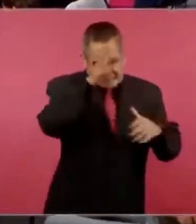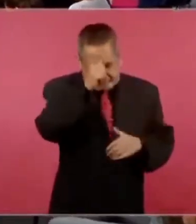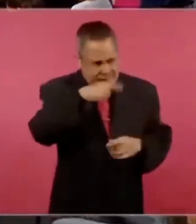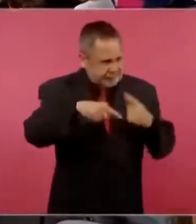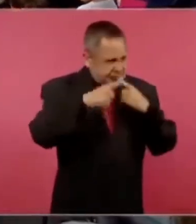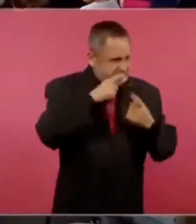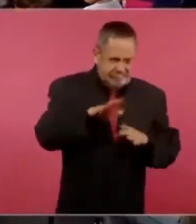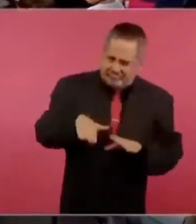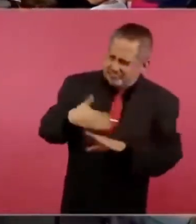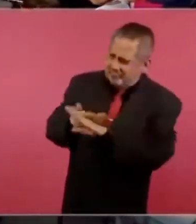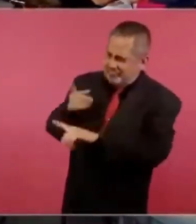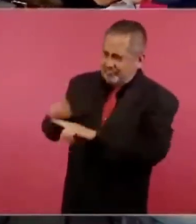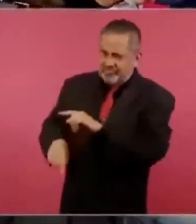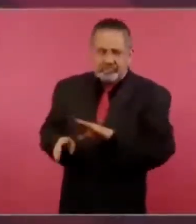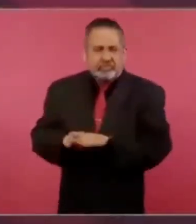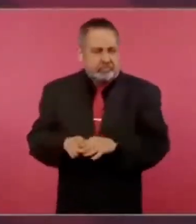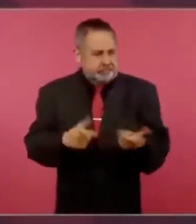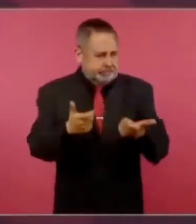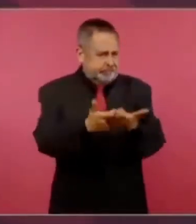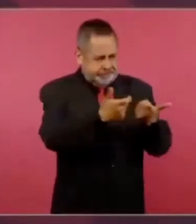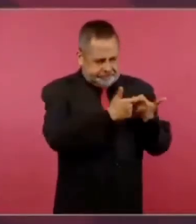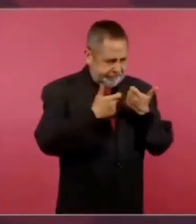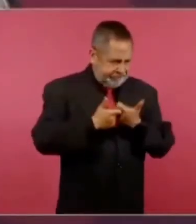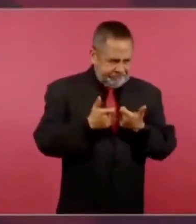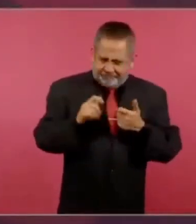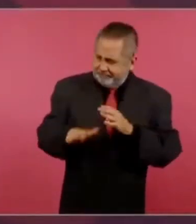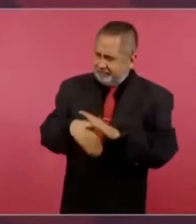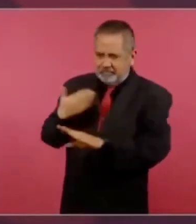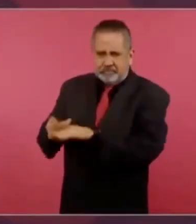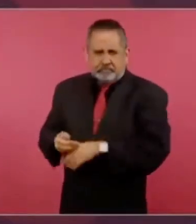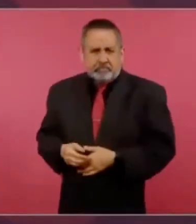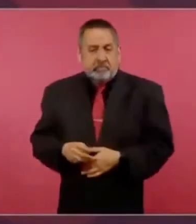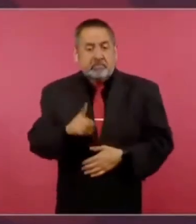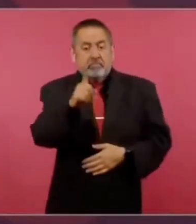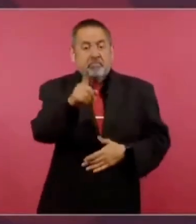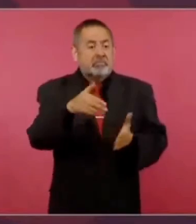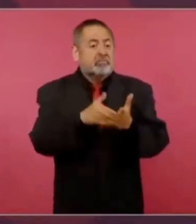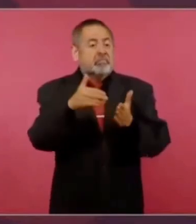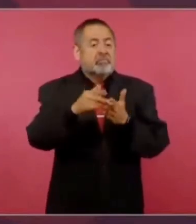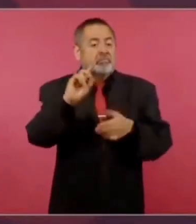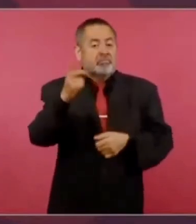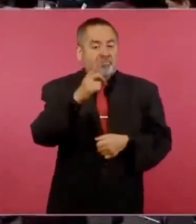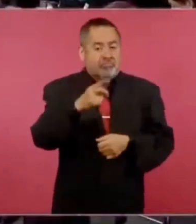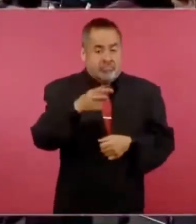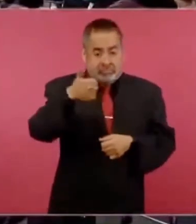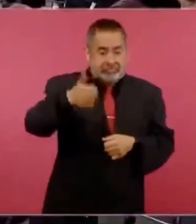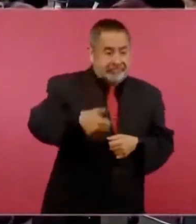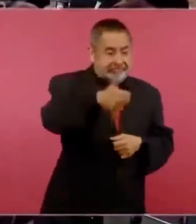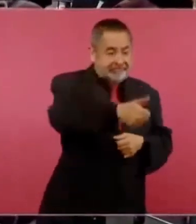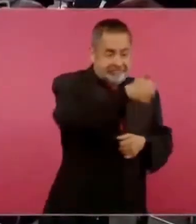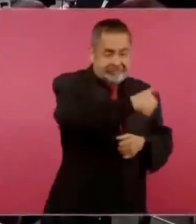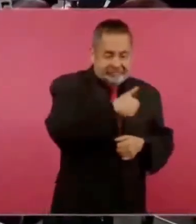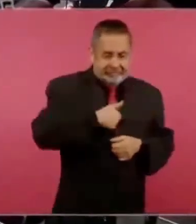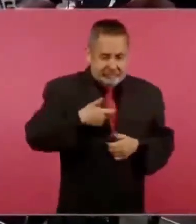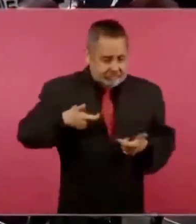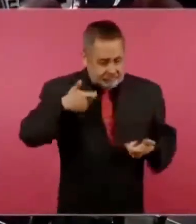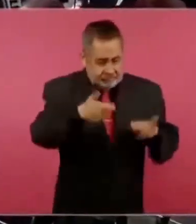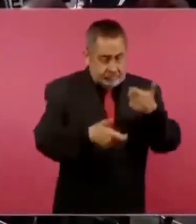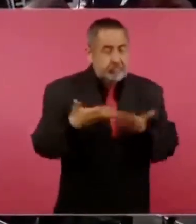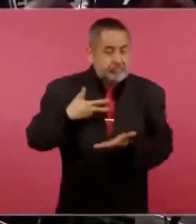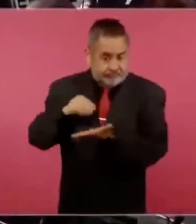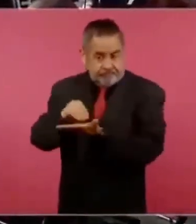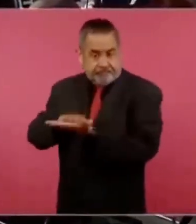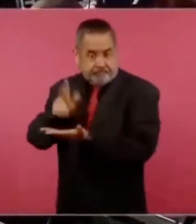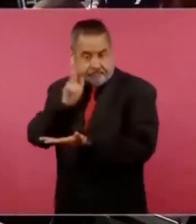acuerdo, pasan la charola, $1 millón en una reunión. Lo tengo documentado, aquí